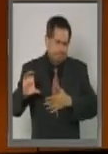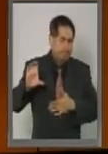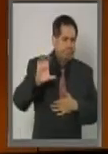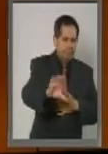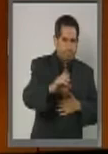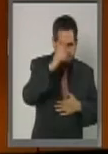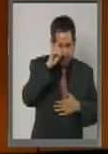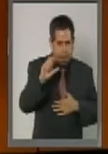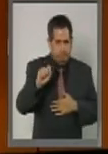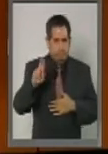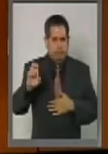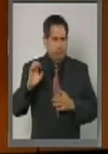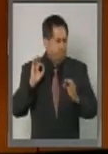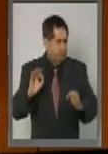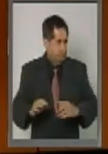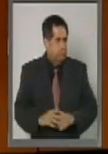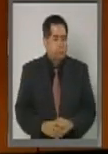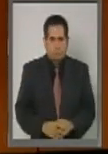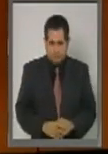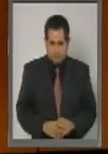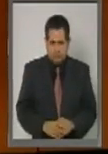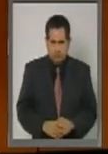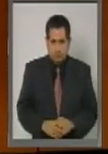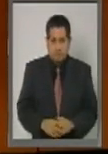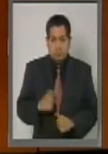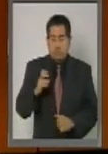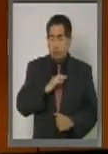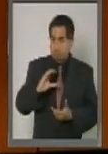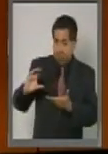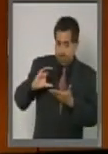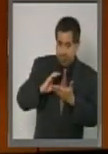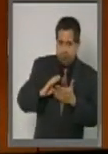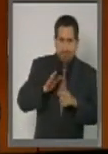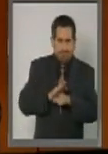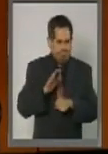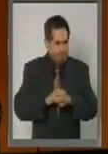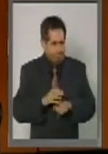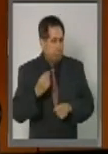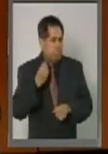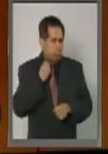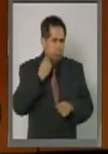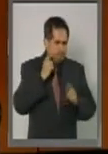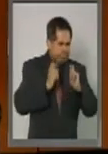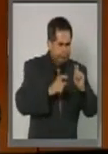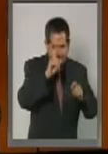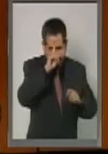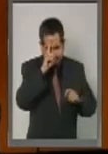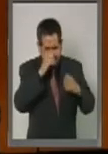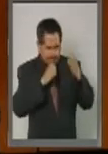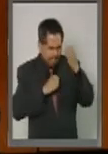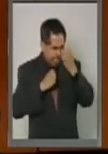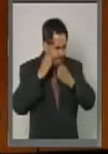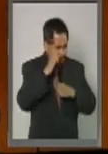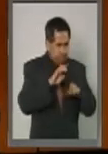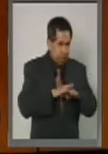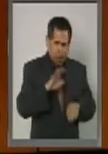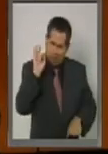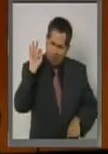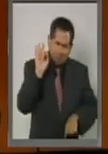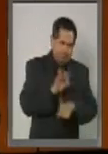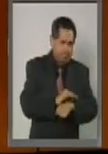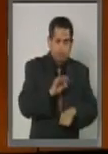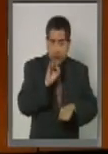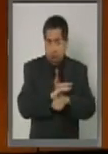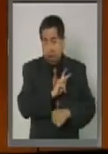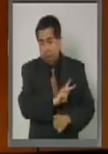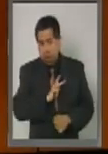Cancillería. Nos ha permitido asesorar, hacer diagnósticos migratorios, defender a